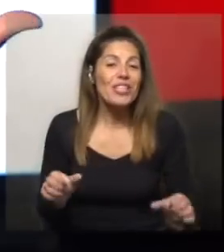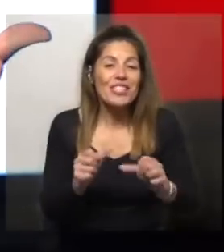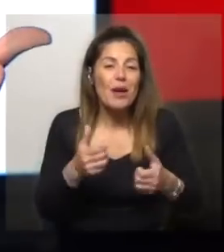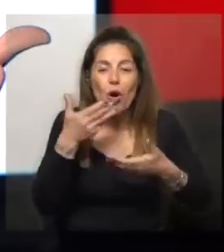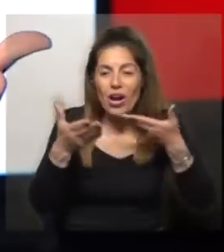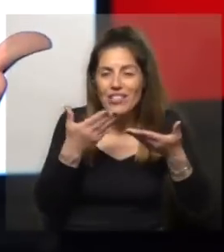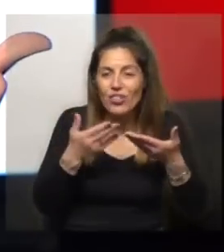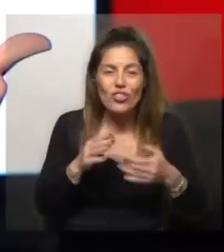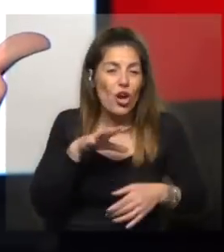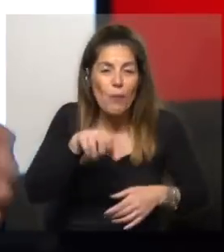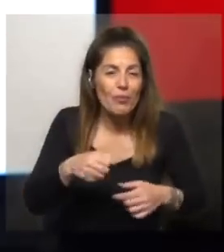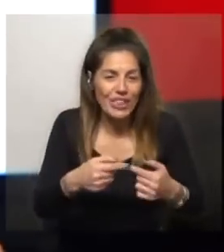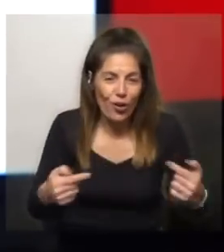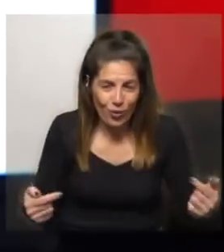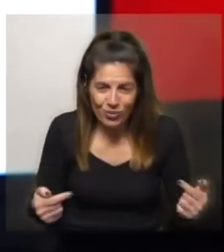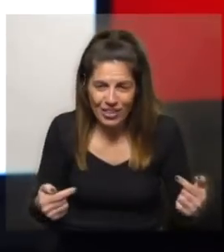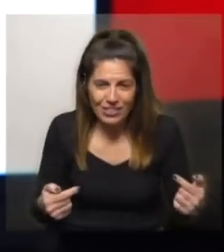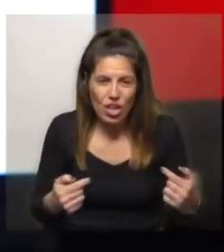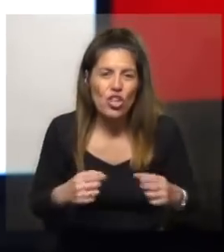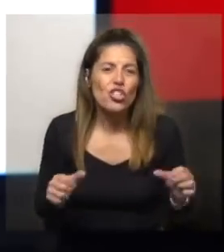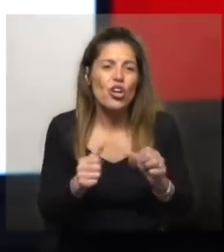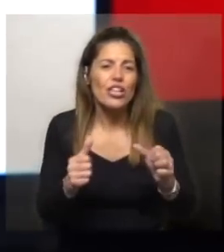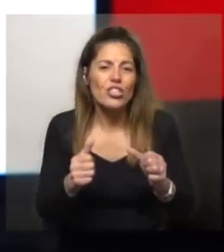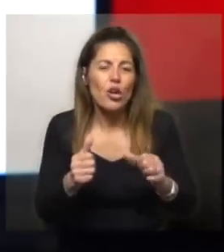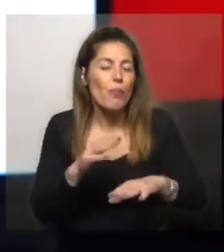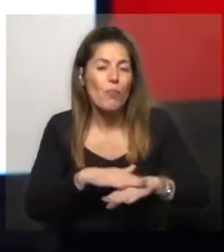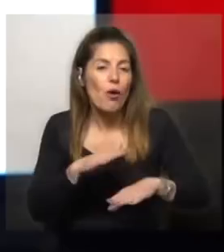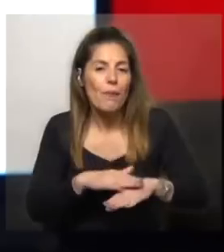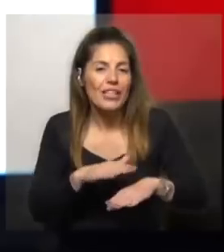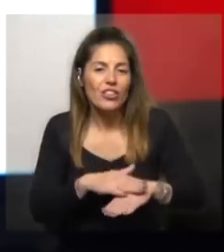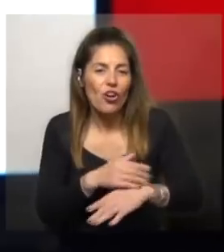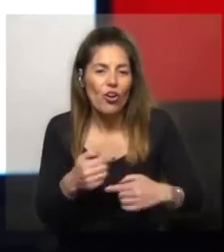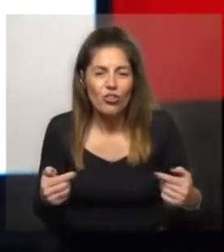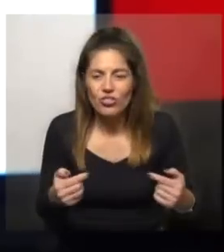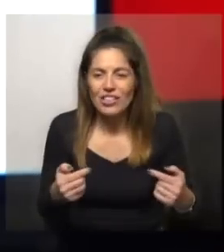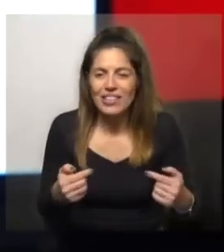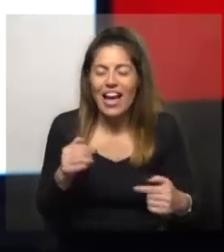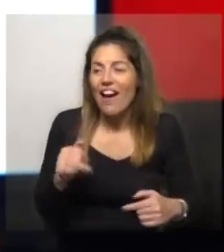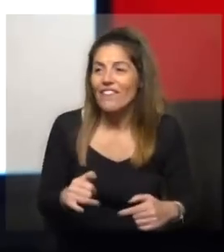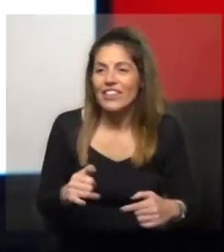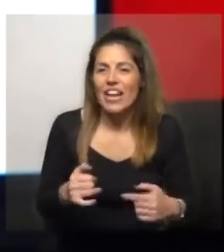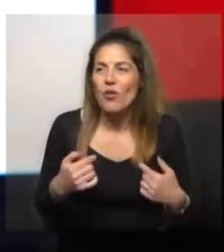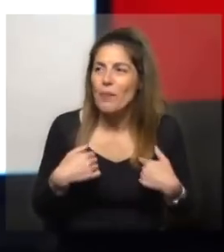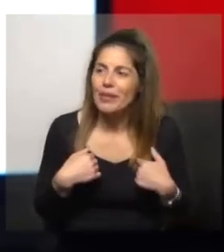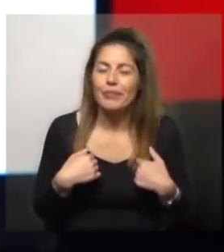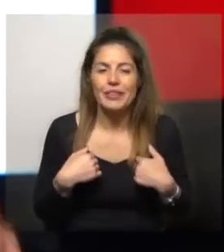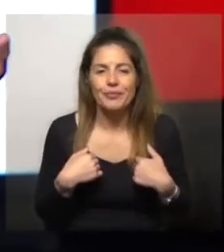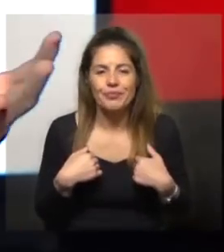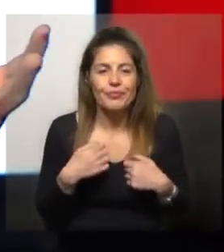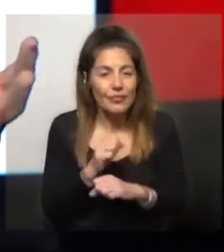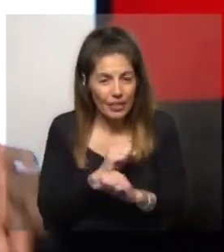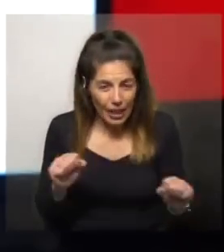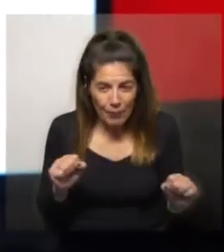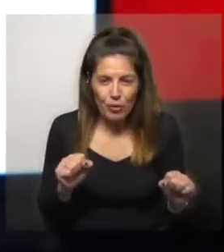estamos comprometidas con otras cosas yo de hecho por momentos extraño y por momentos Me parece que que había una parte de mí este que